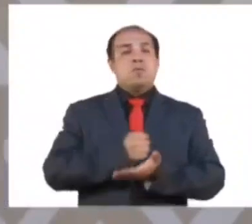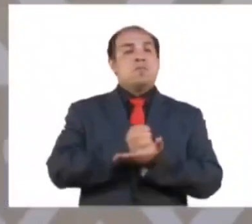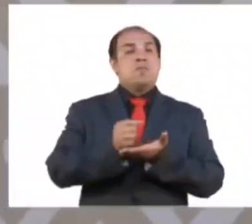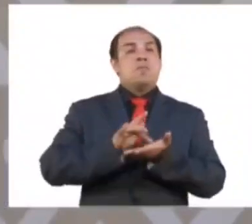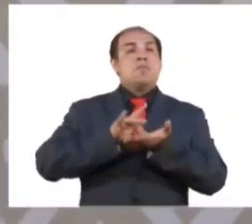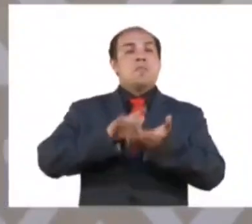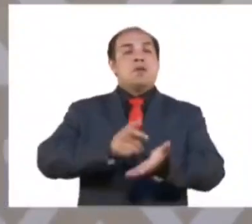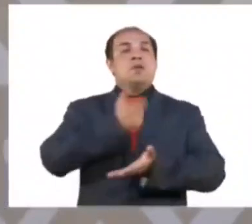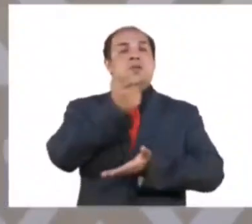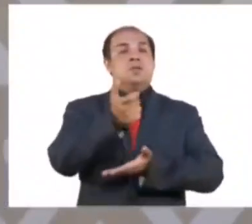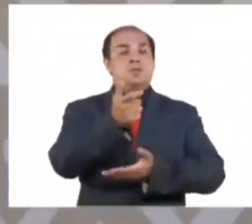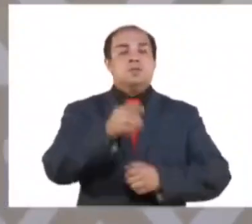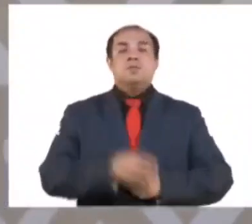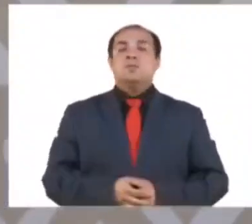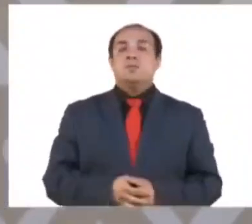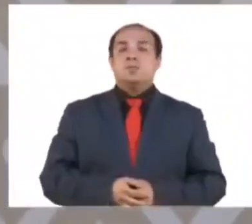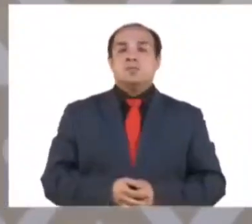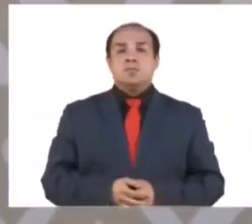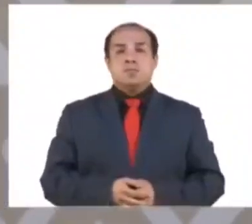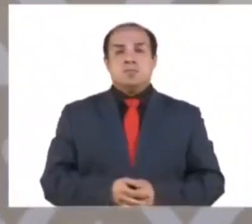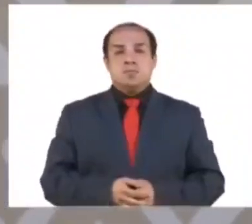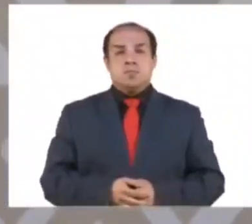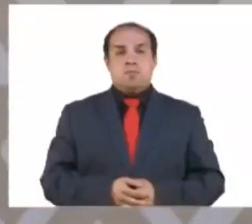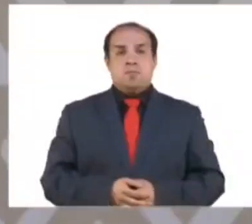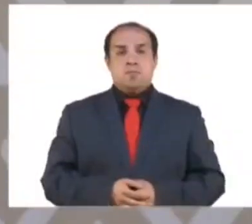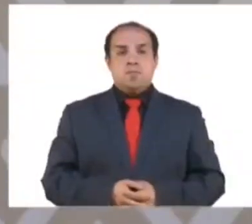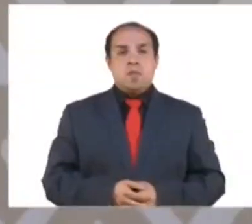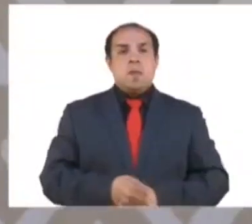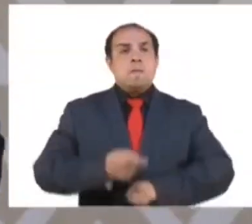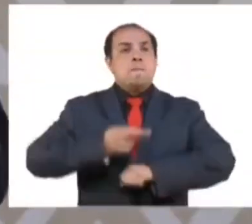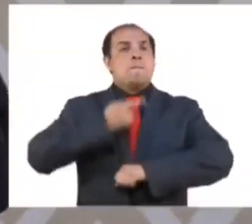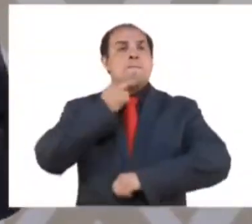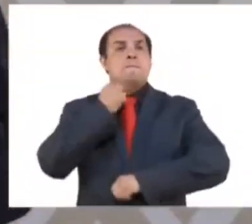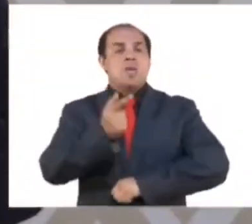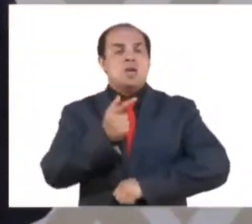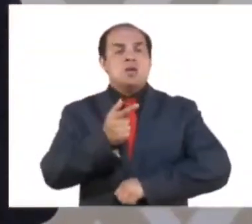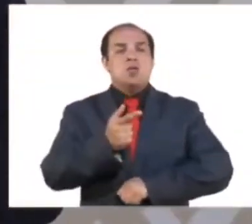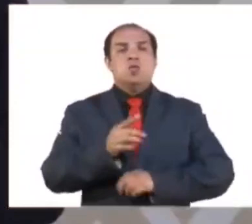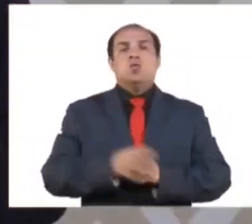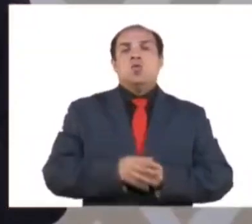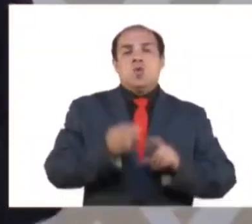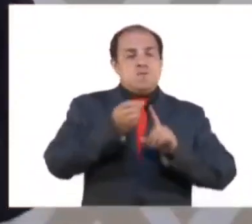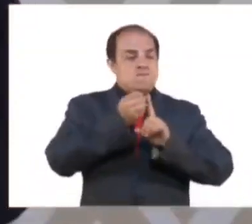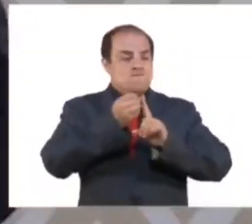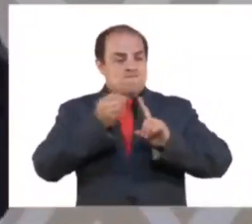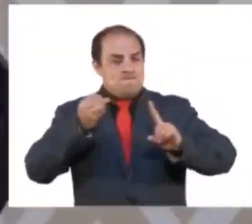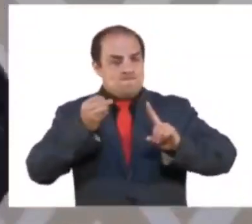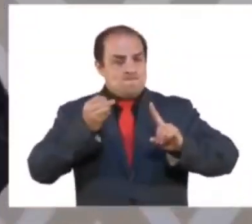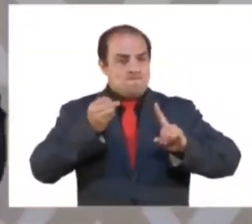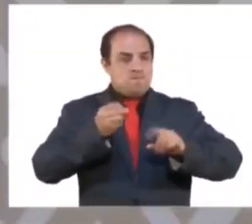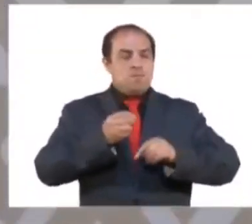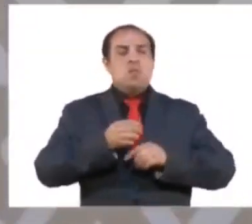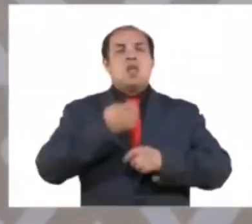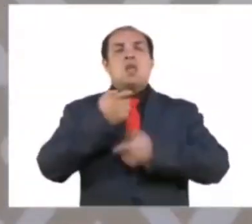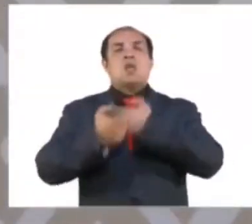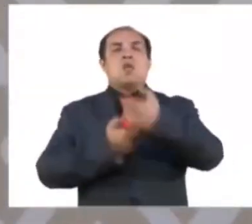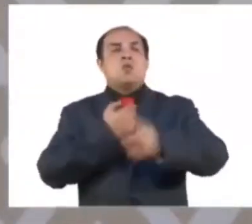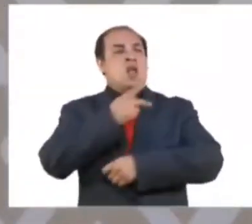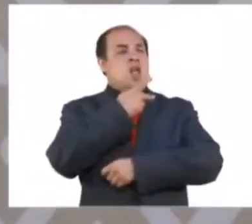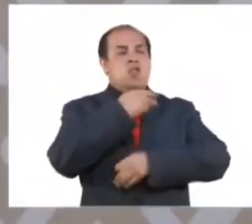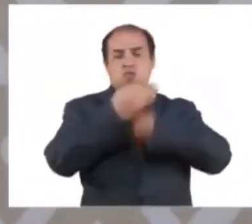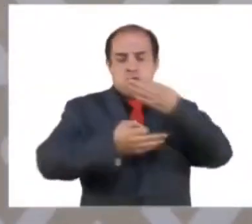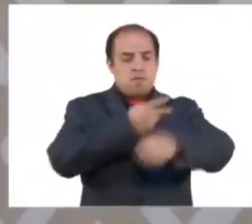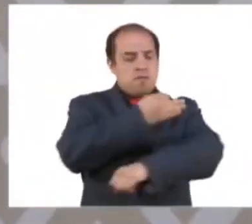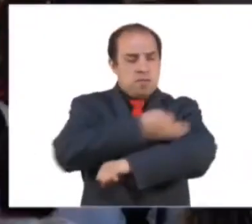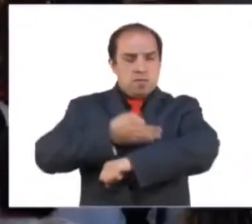da o dará una mayor estabilidad económica a todas las familias, pero también los proyectos